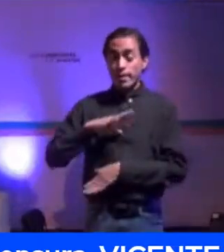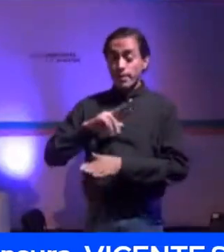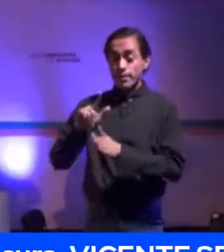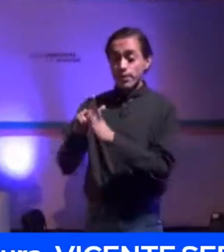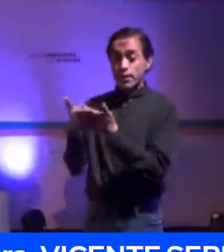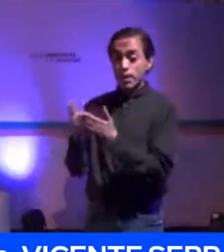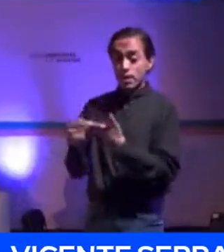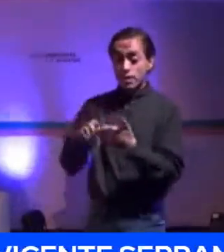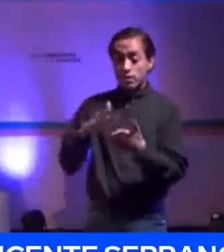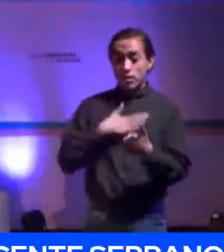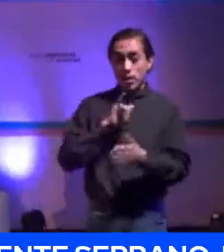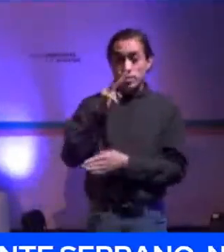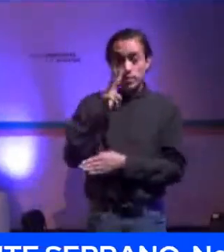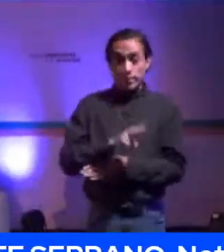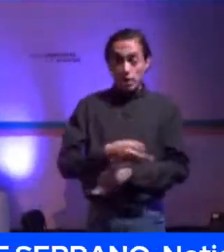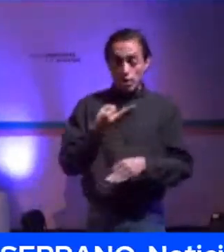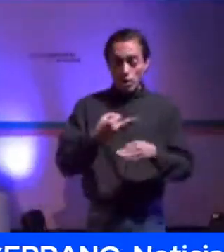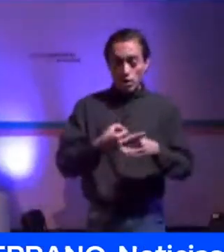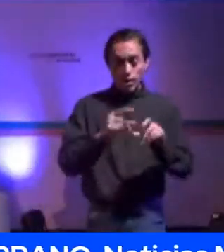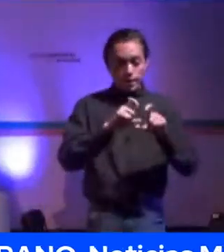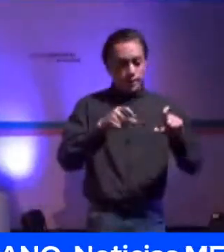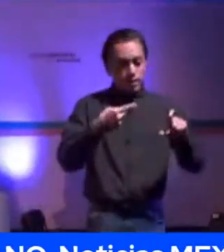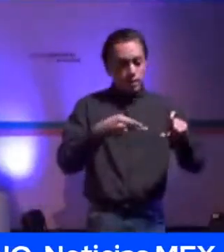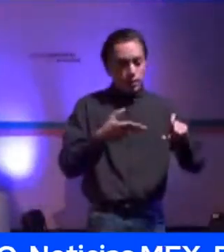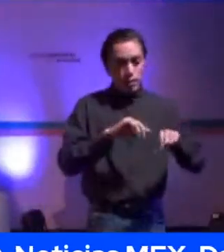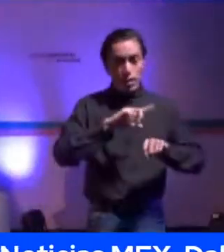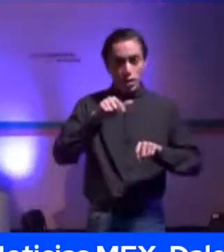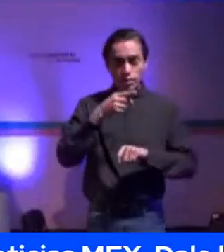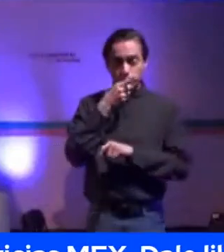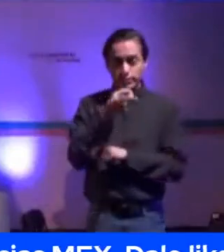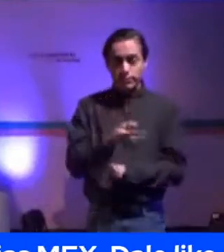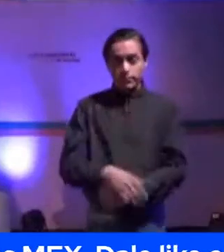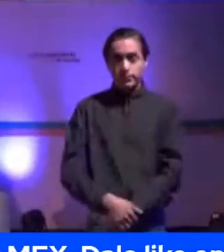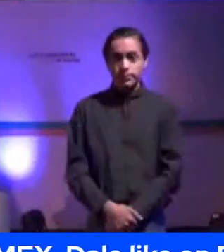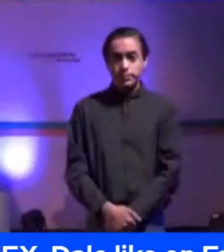por cierto, ahorita que termine. Espérame, Manuel,